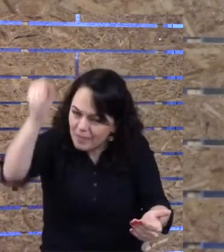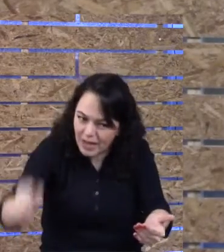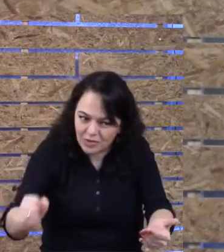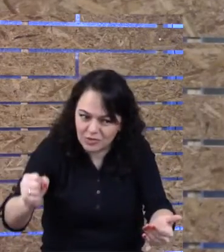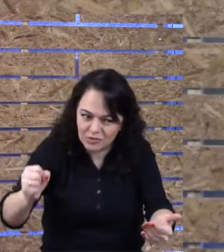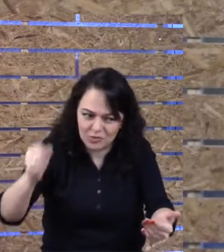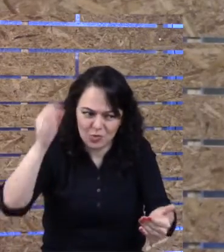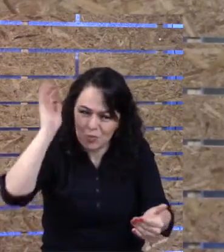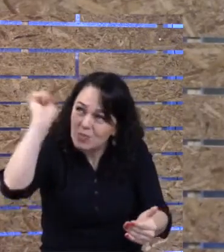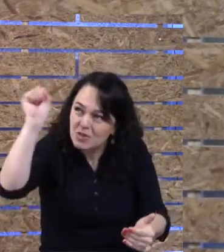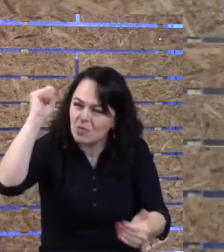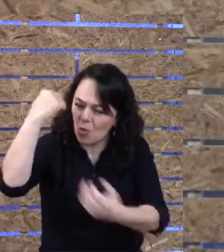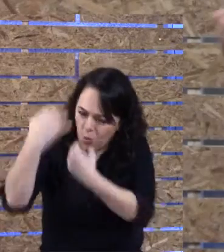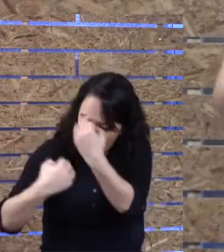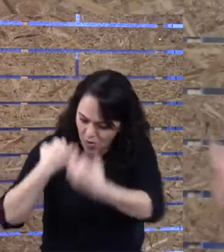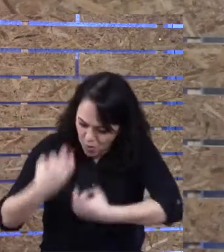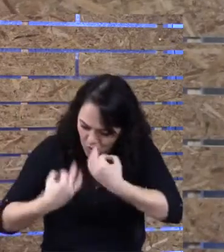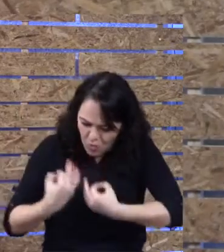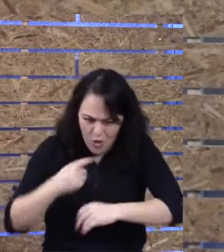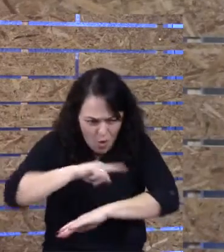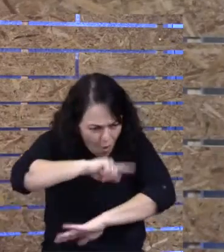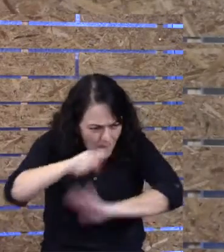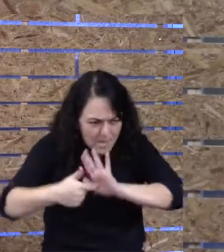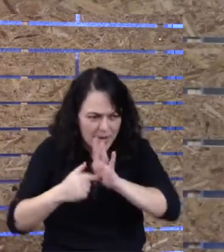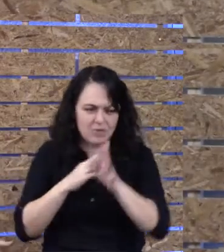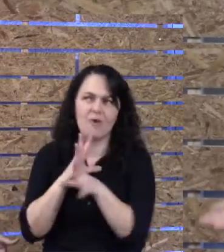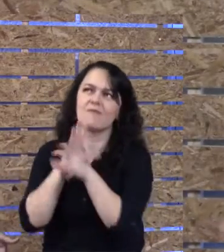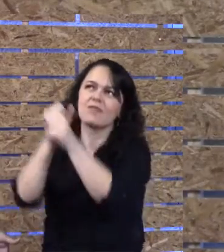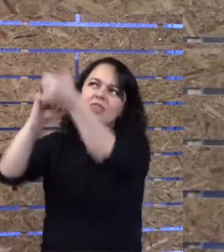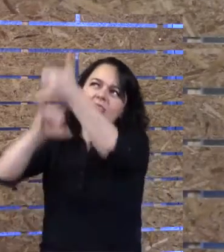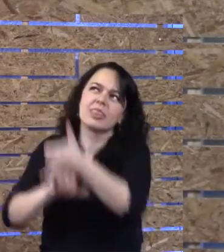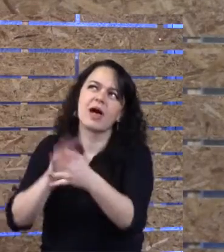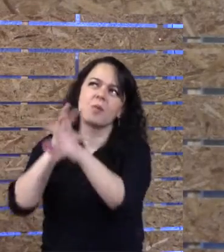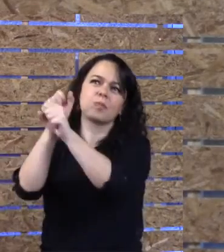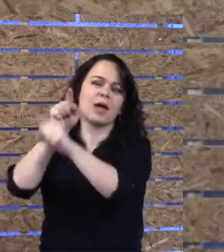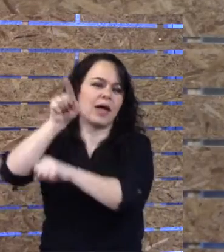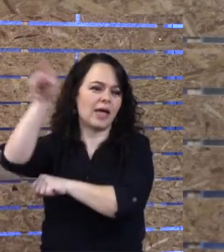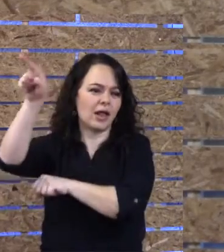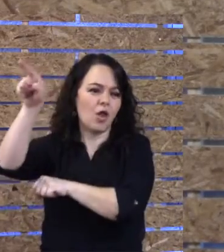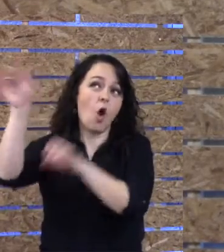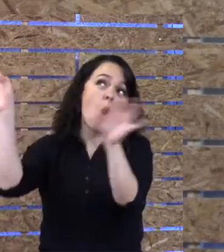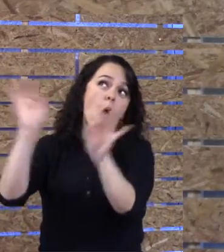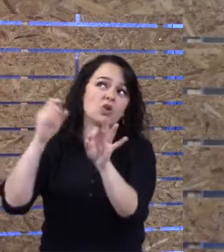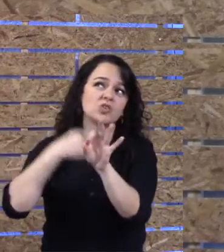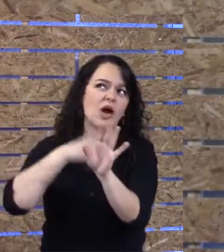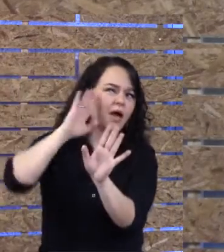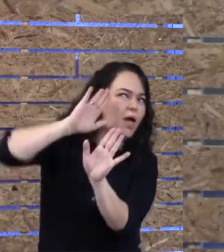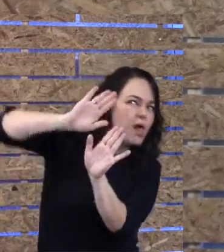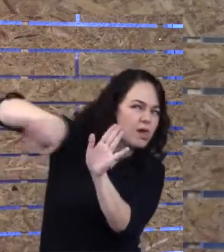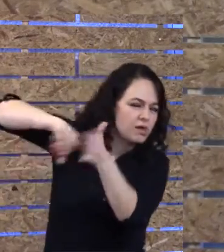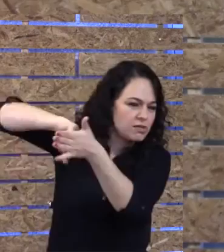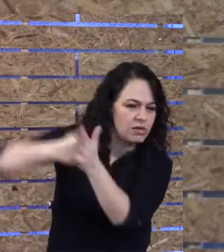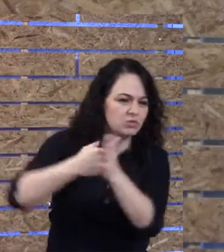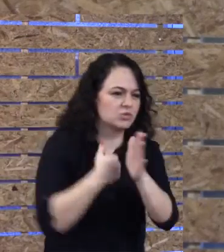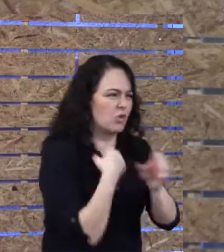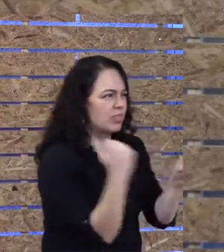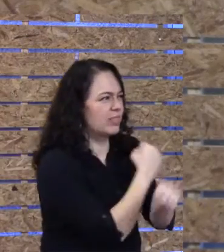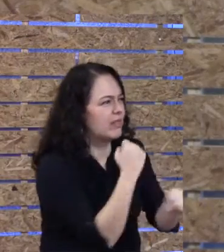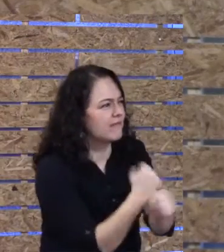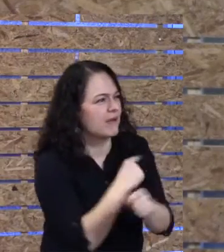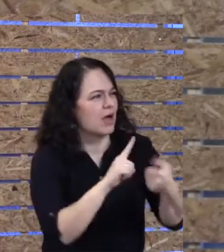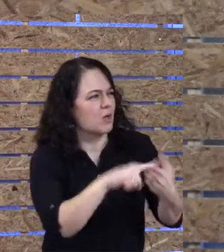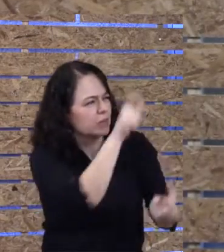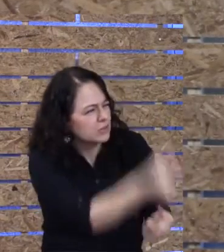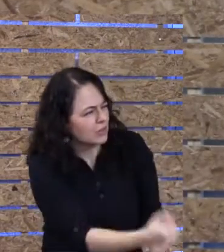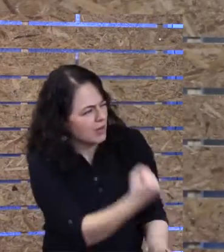lugar de Jesucristo en tu vida? Un amor, un trabajo, una salud, ¿qué es? ¿Cuál es el ídolo de